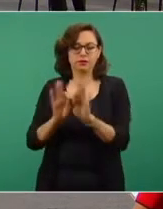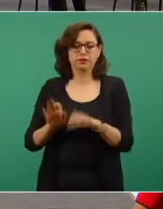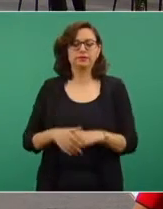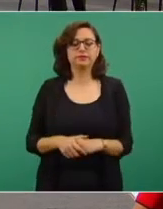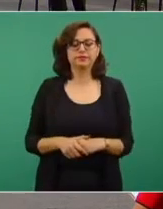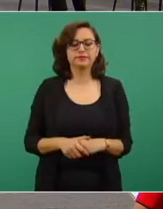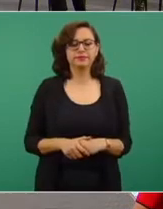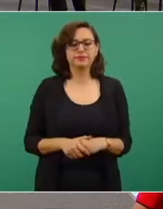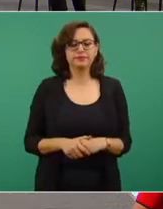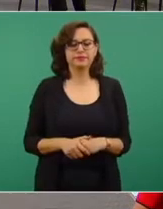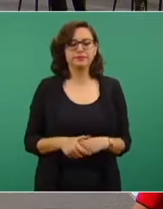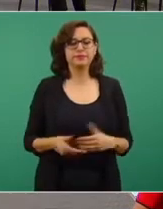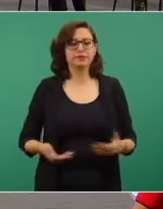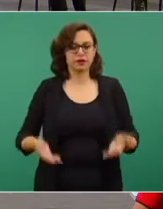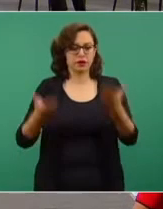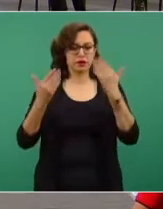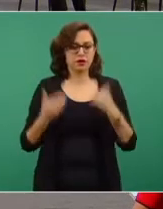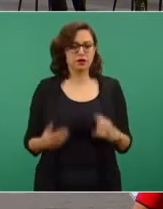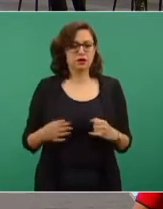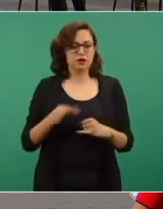Y al final vemos